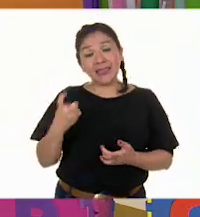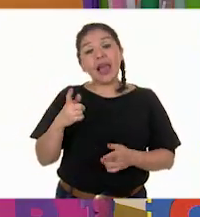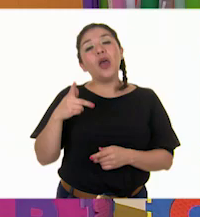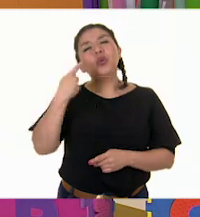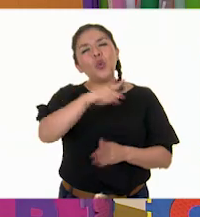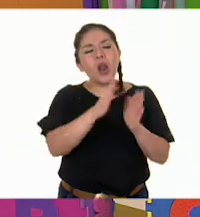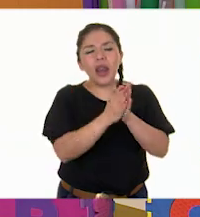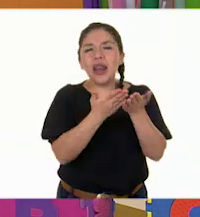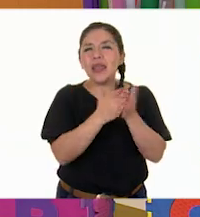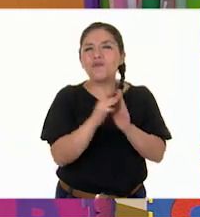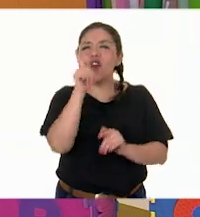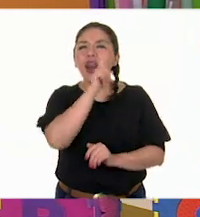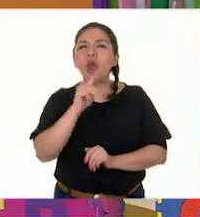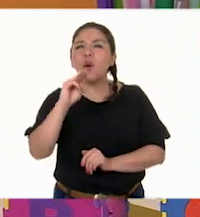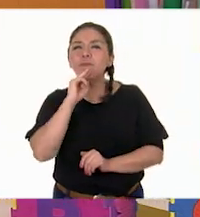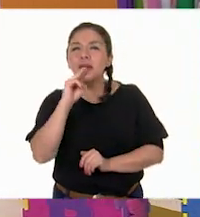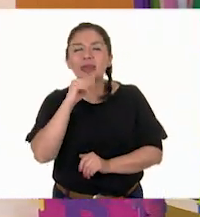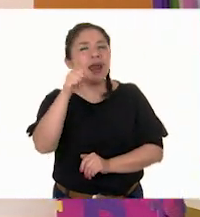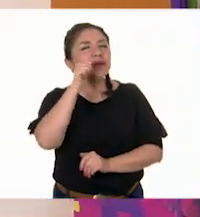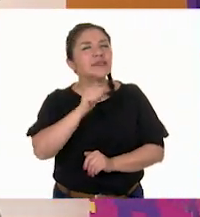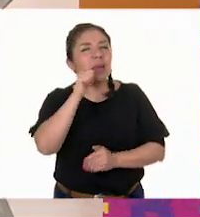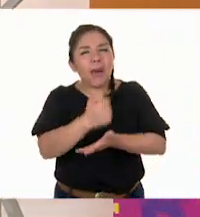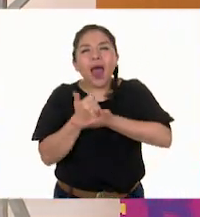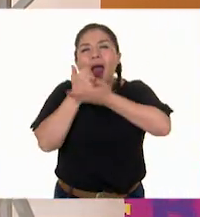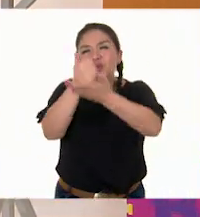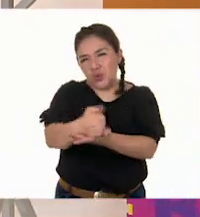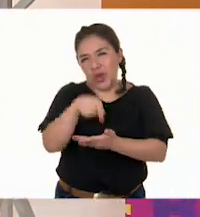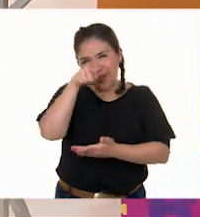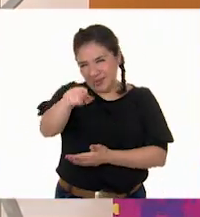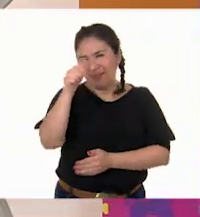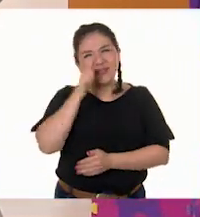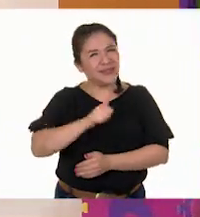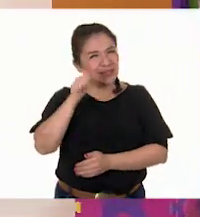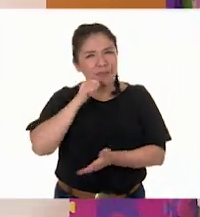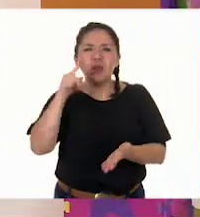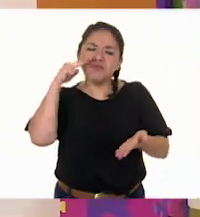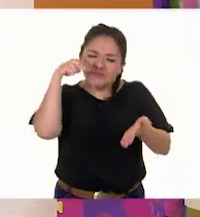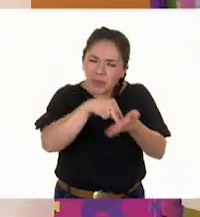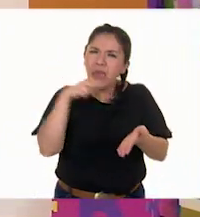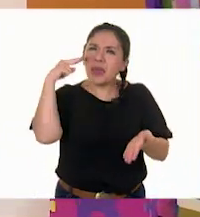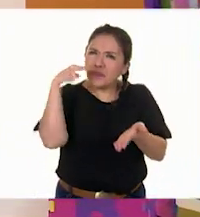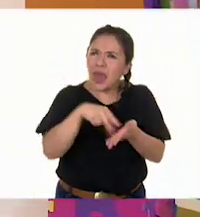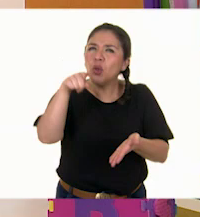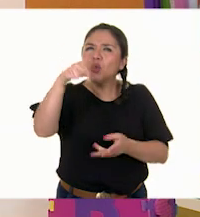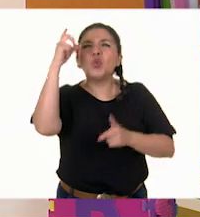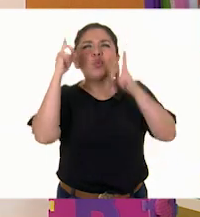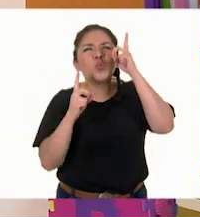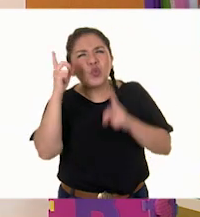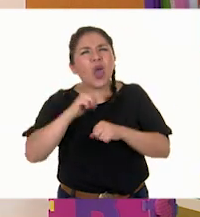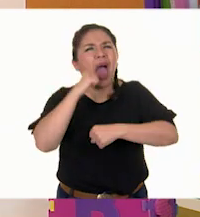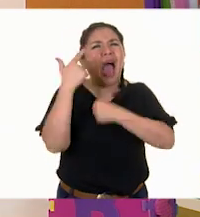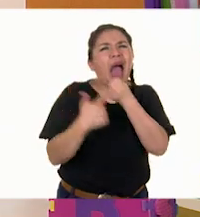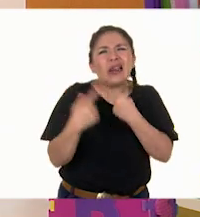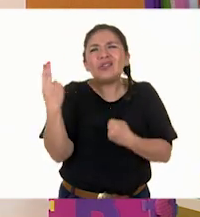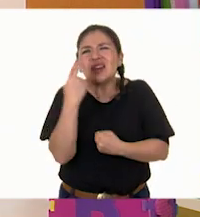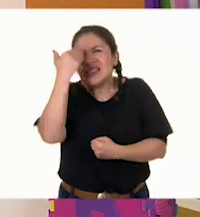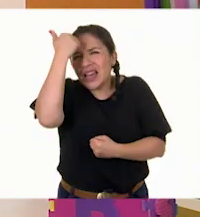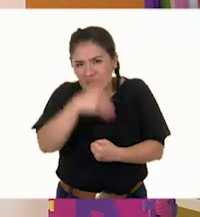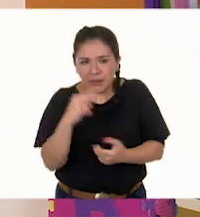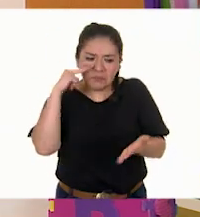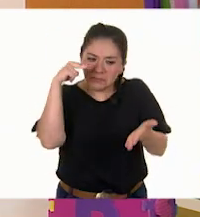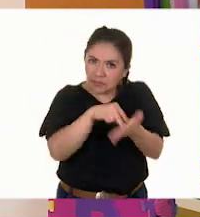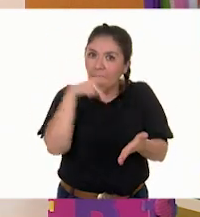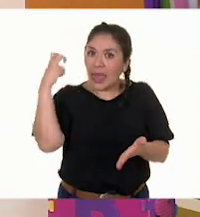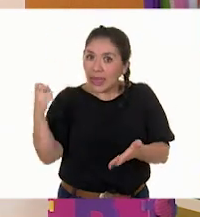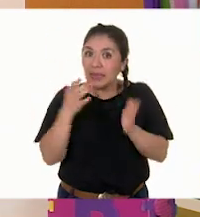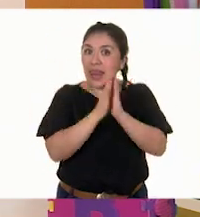lengua materna siempre nos ayuda, siempre, siempre, así que siempre acudan a él cuando ustedes tengan alguna duda, nos va